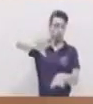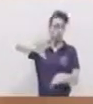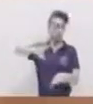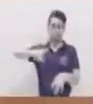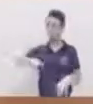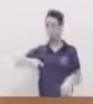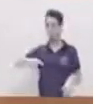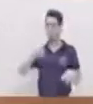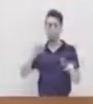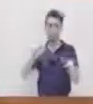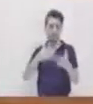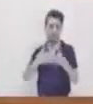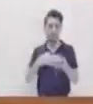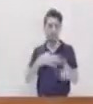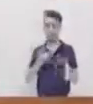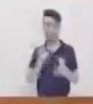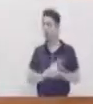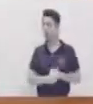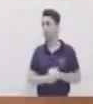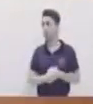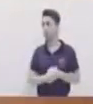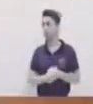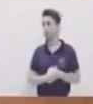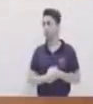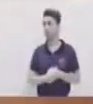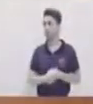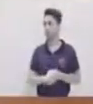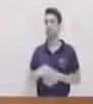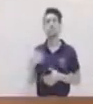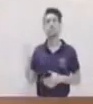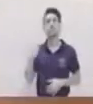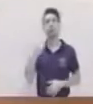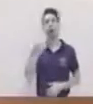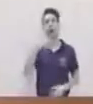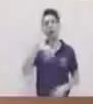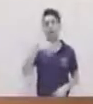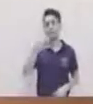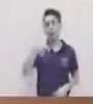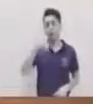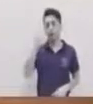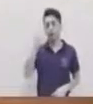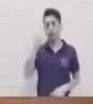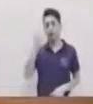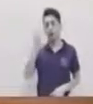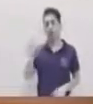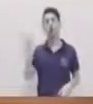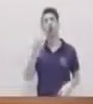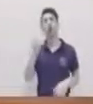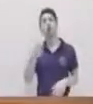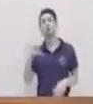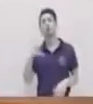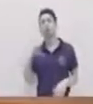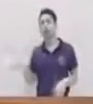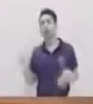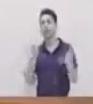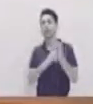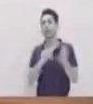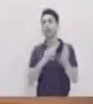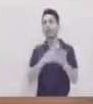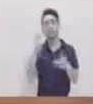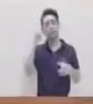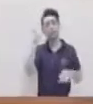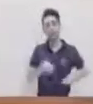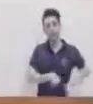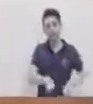que ser desmineralizada ni ningún tipo de tratamiento. Y el amoníaco en Guatemala lo encontramos en venta de productos